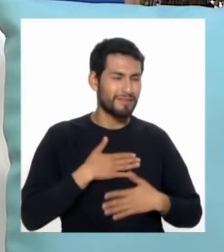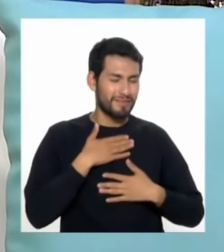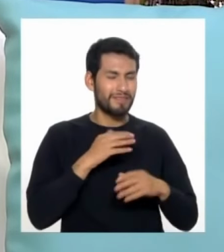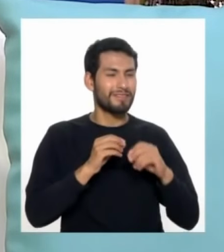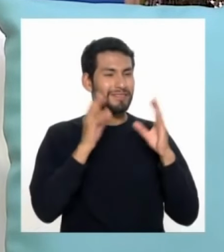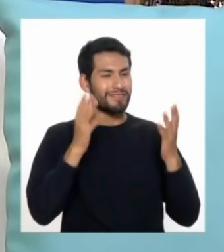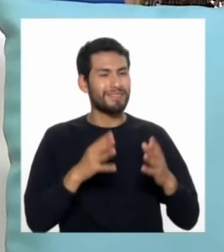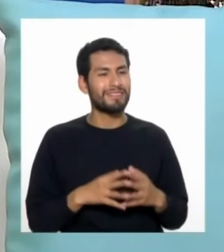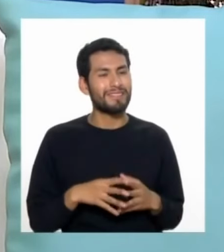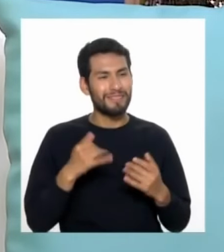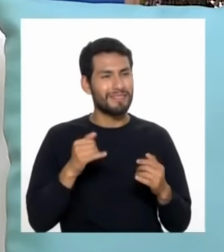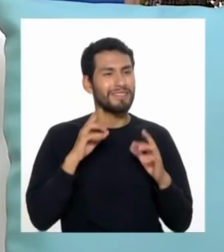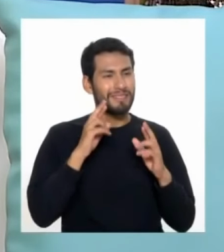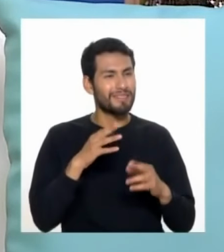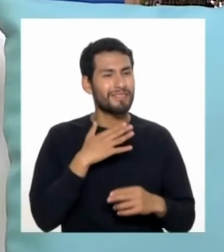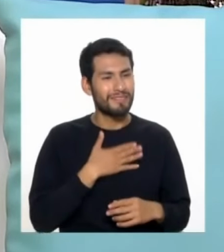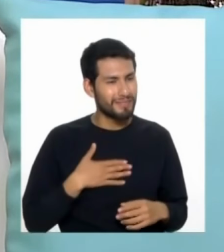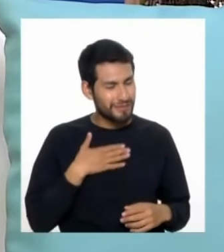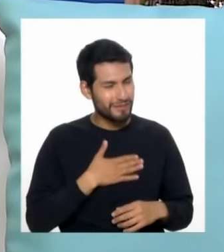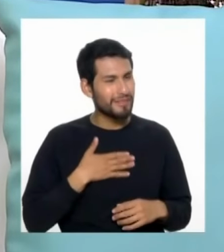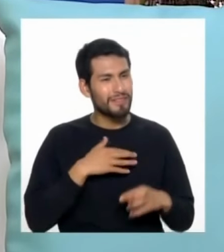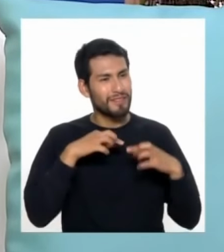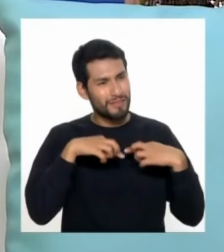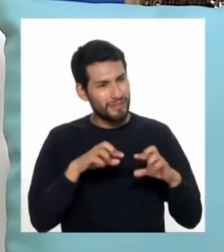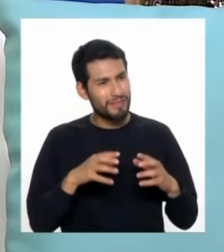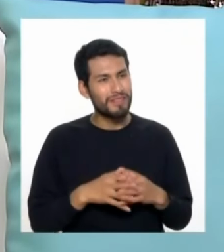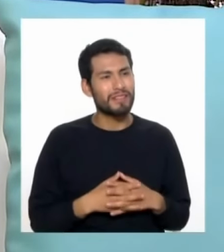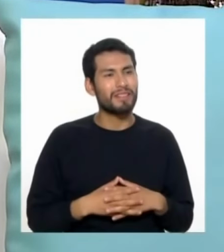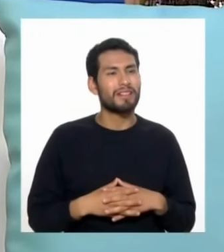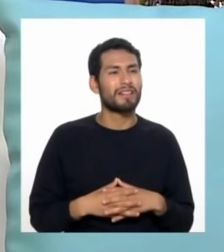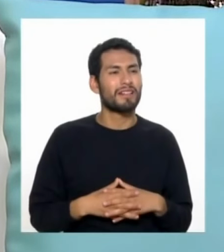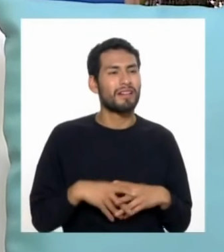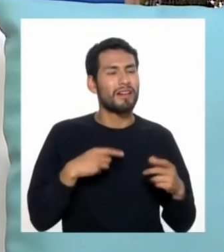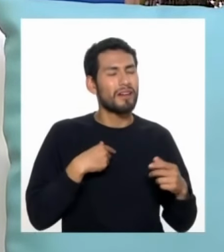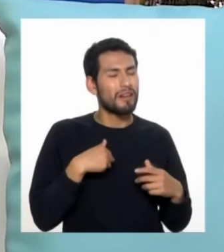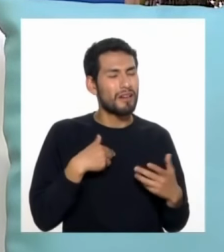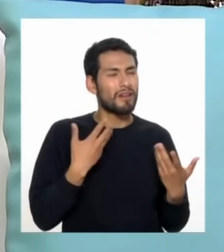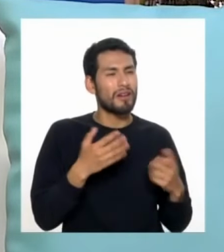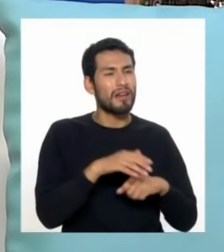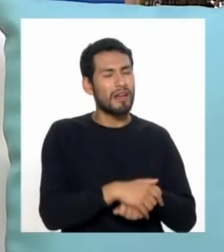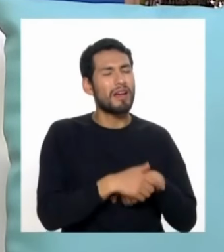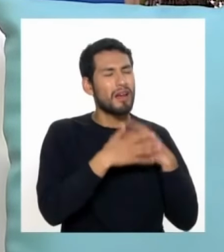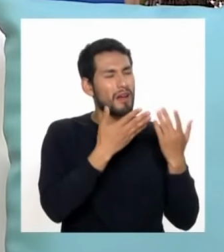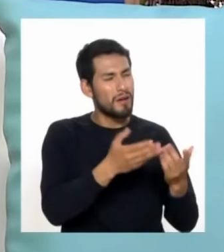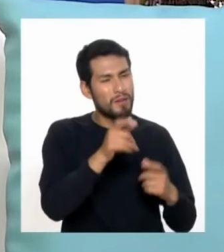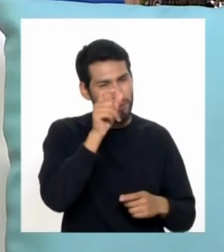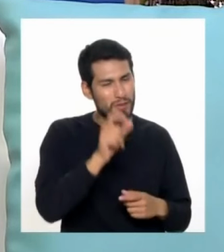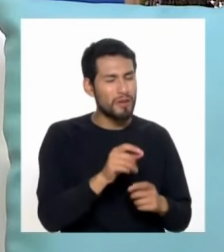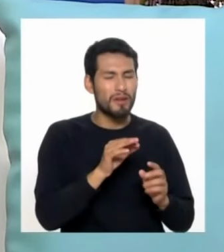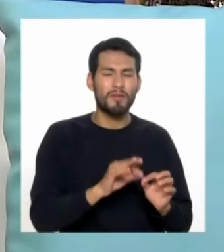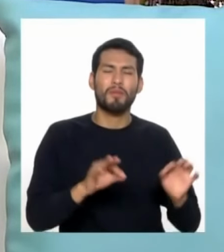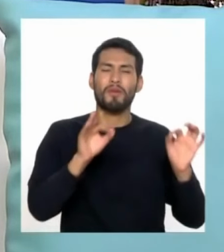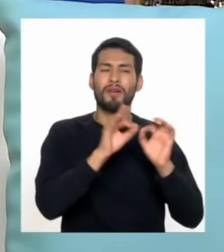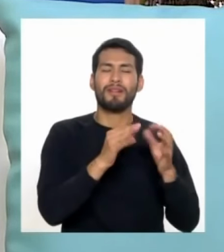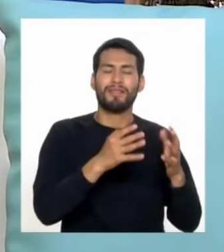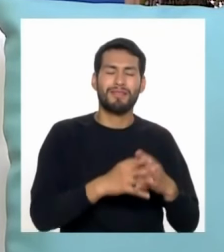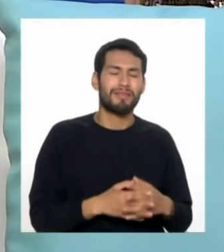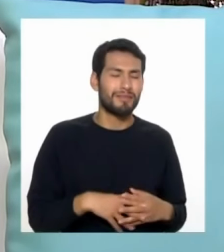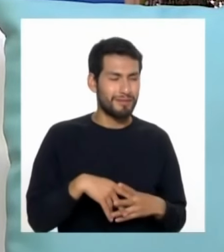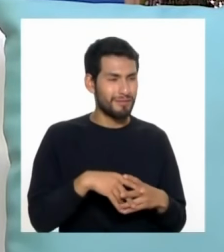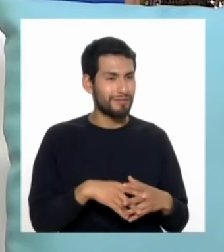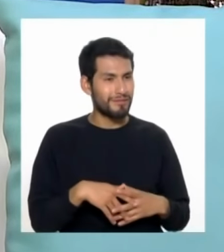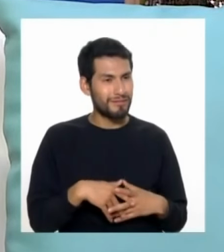Y quisiera, por favor, un permiso, enviarle un cordial saludo a una persona muy importante. Por favor. En mi